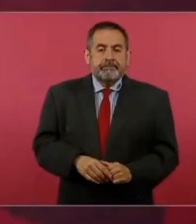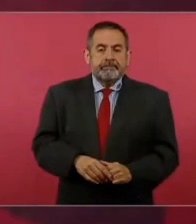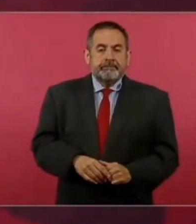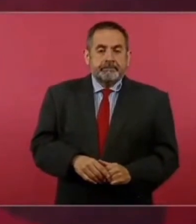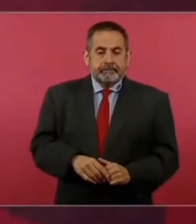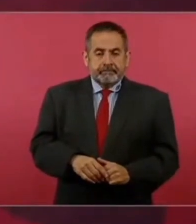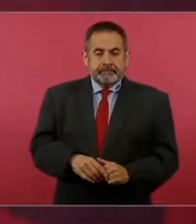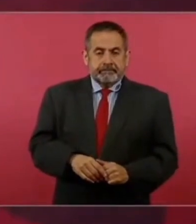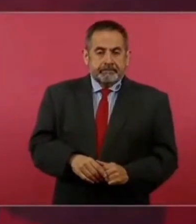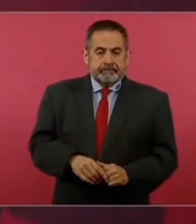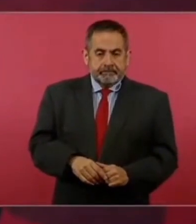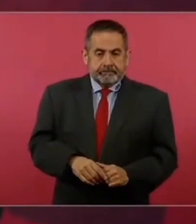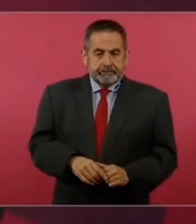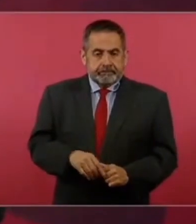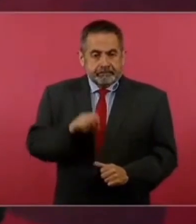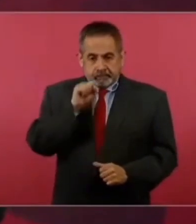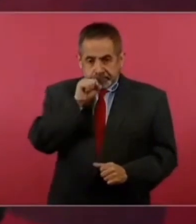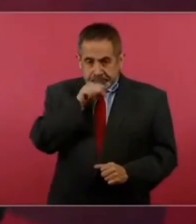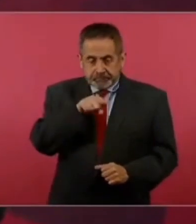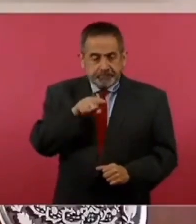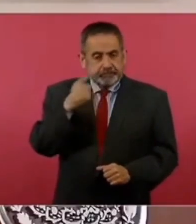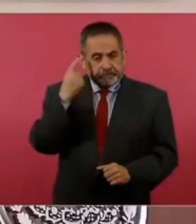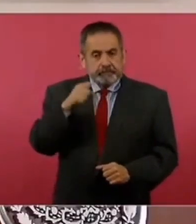vamos a que